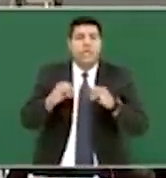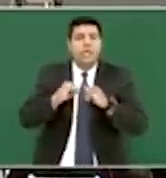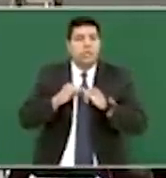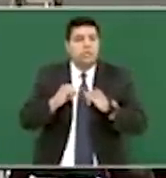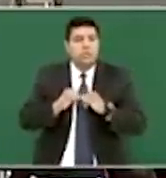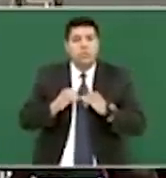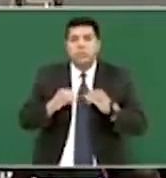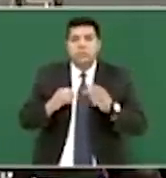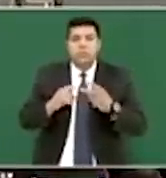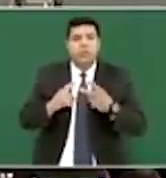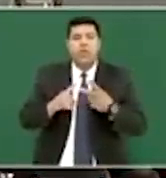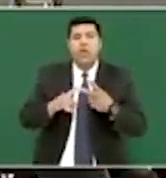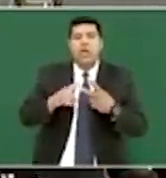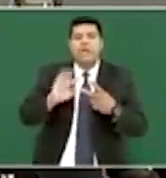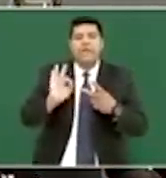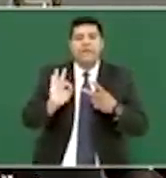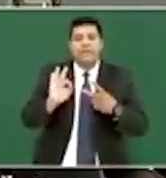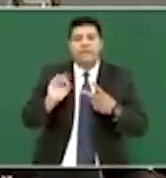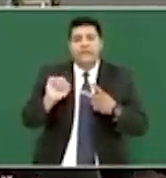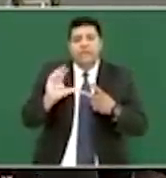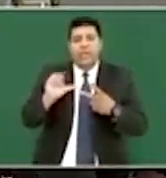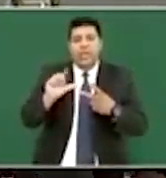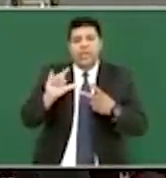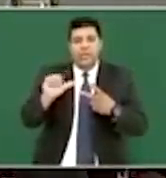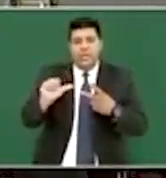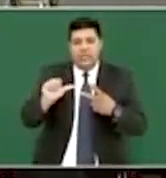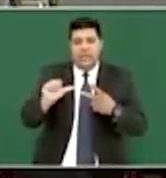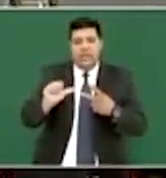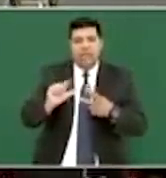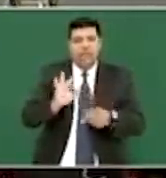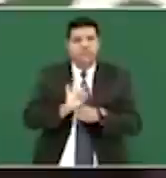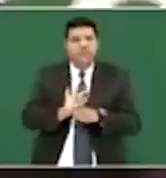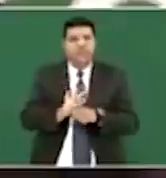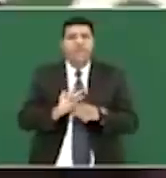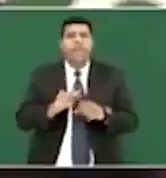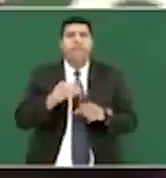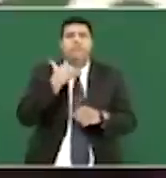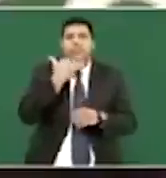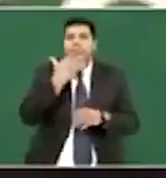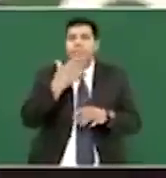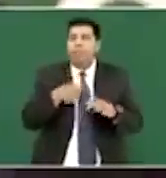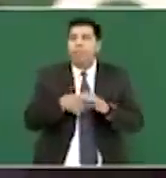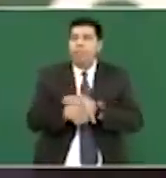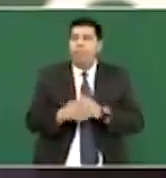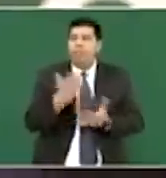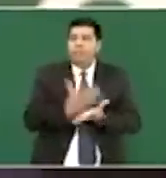la Fiscalía Anticorrupción, y predominó la corrupción y predominó